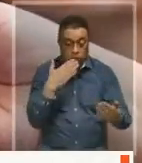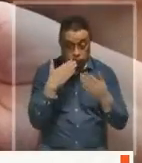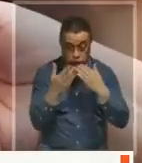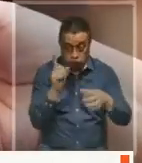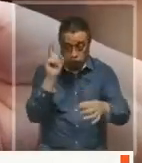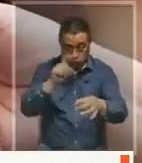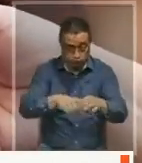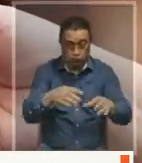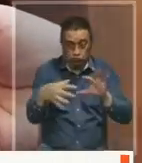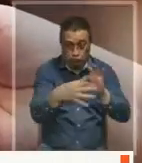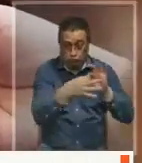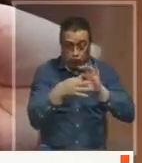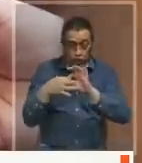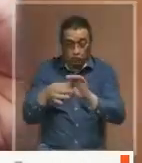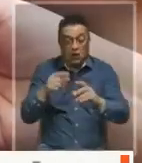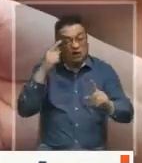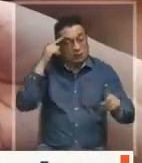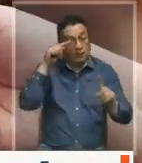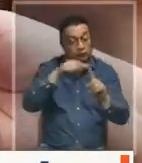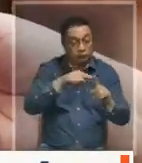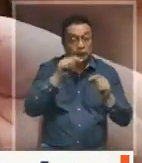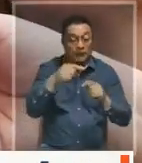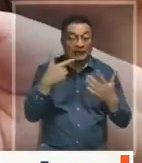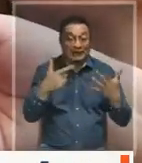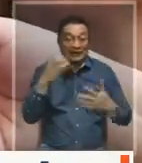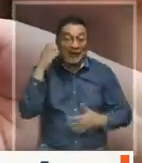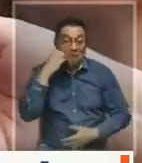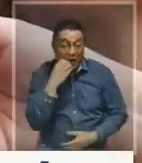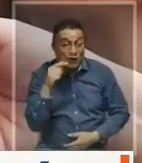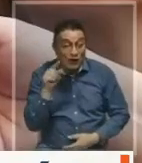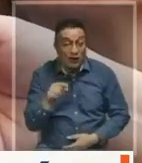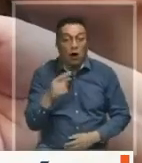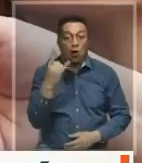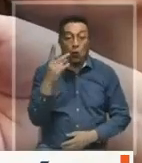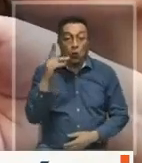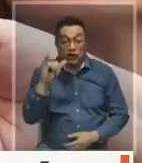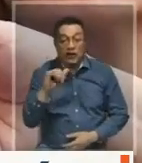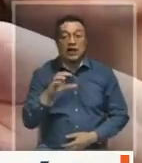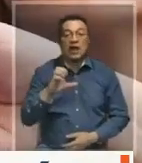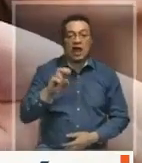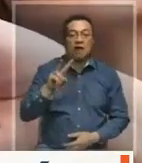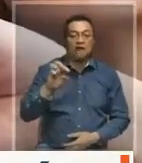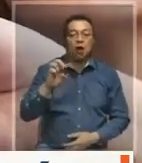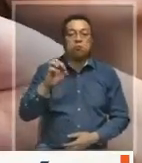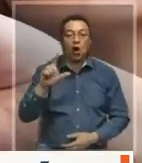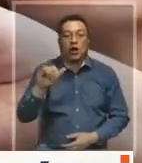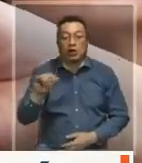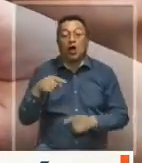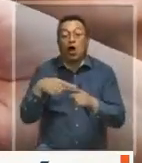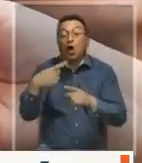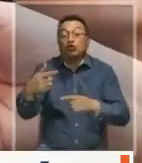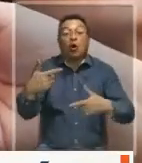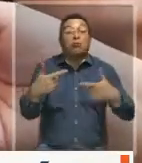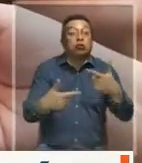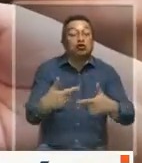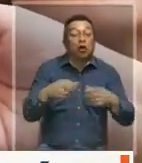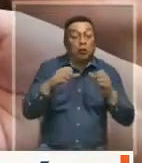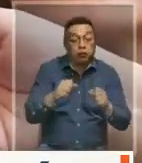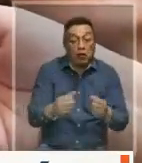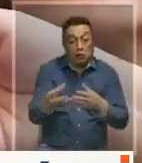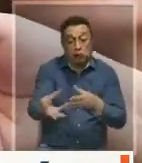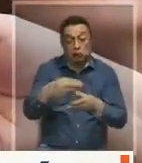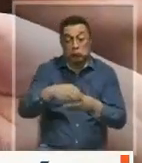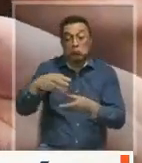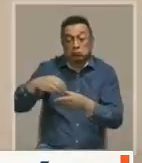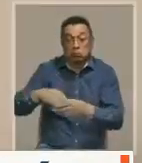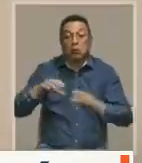coalición mirando hacia el desafío del 7 de mayo es la UDI y Evópoli y otras fuerzas políticas que uno podría incorporar a los